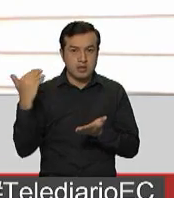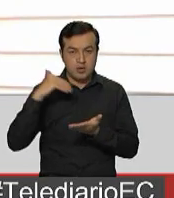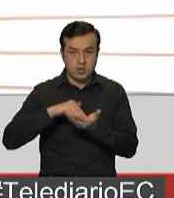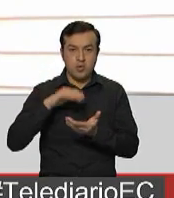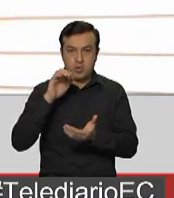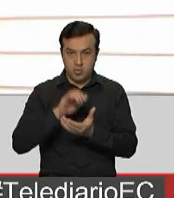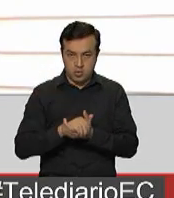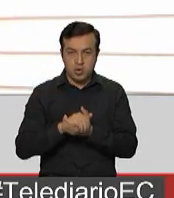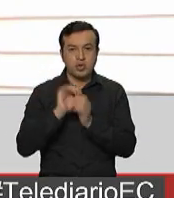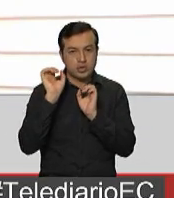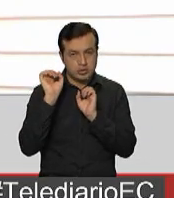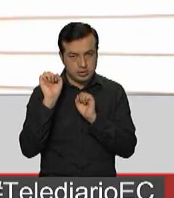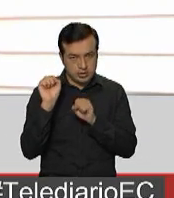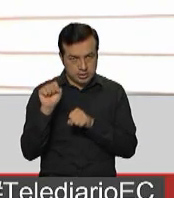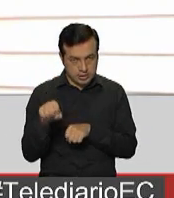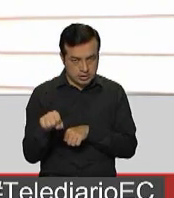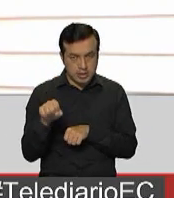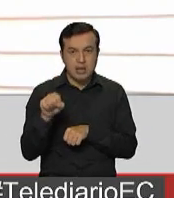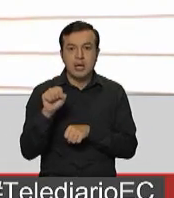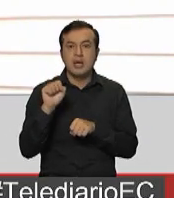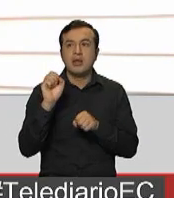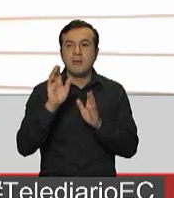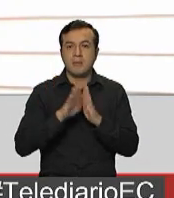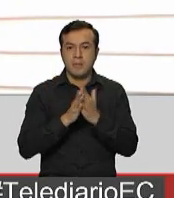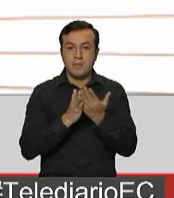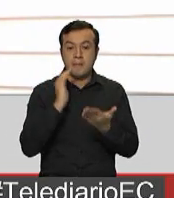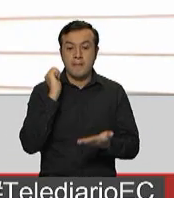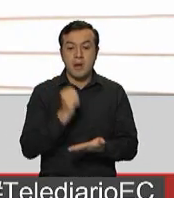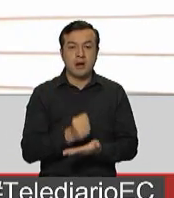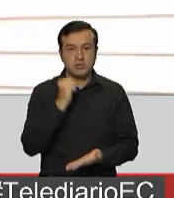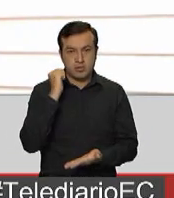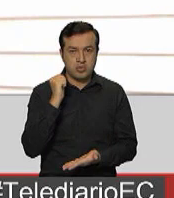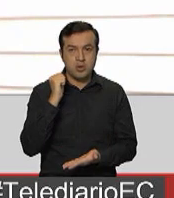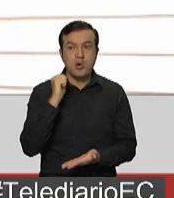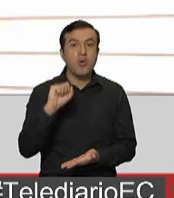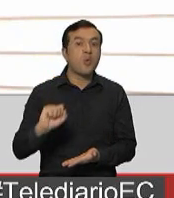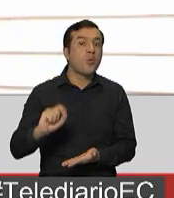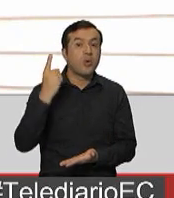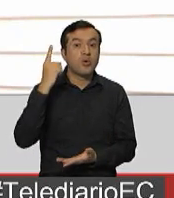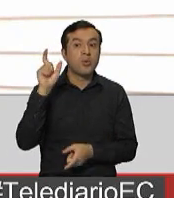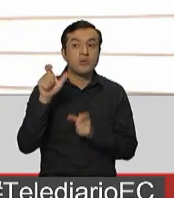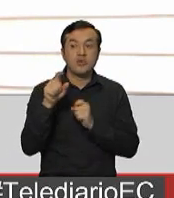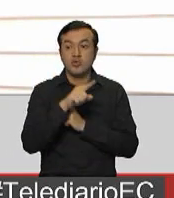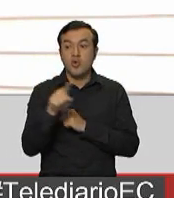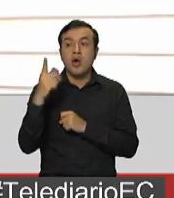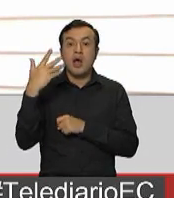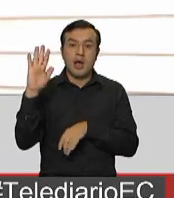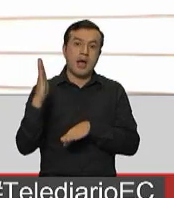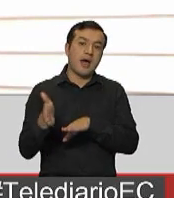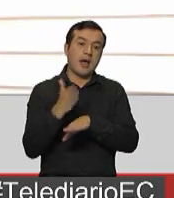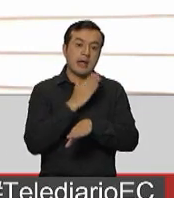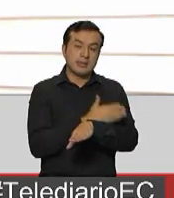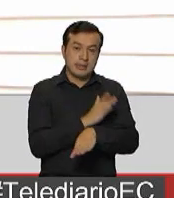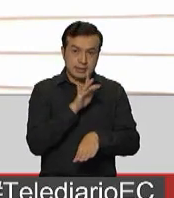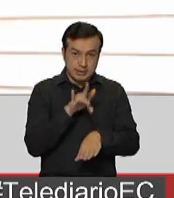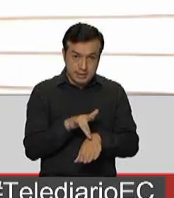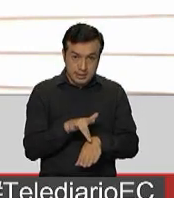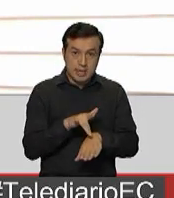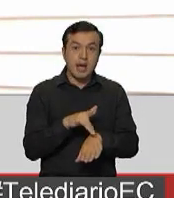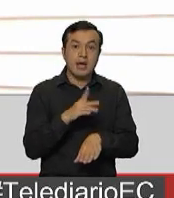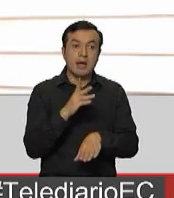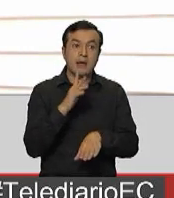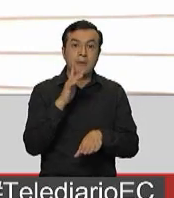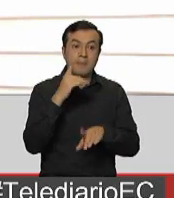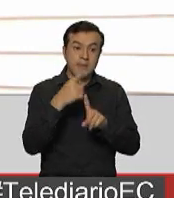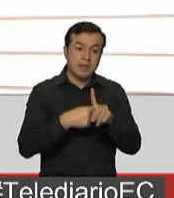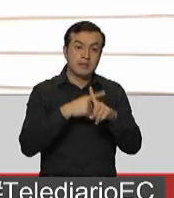el servicio de matrimonios y de pasaportes, pero justamente con aquellos ciudadanos que habían ya agendado un turno en marzo y en